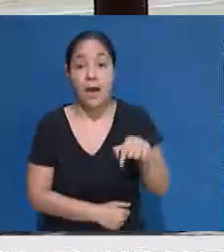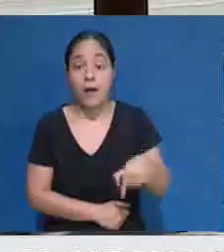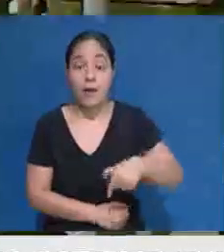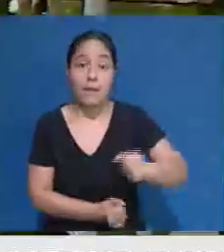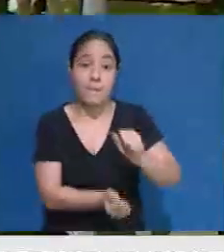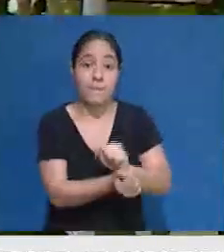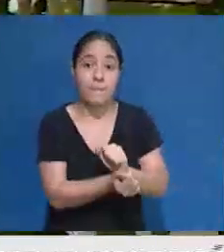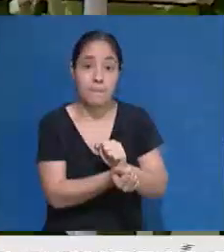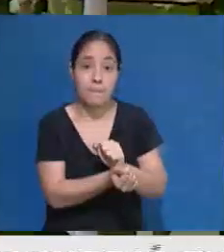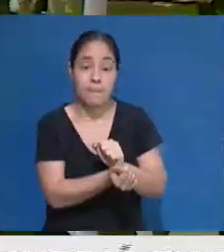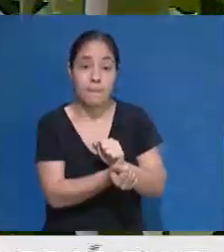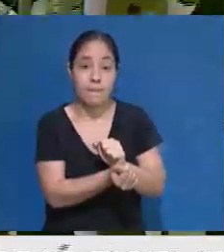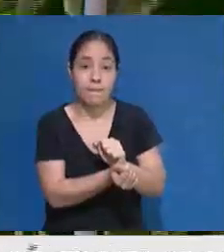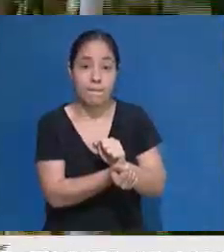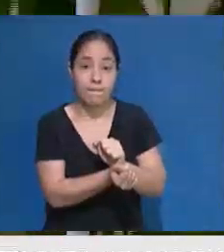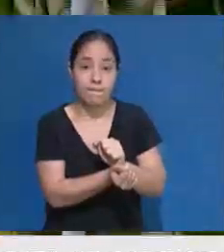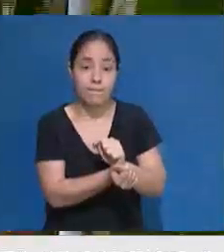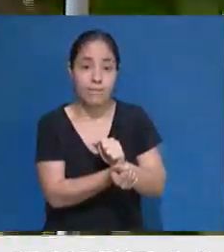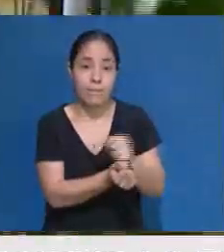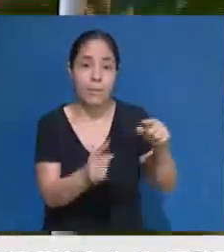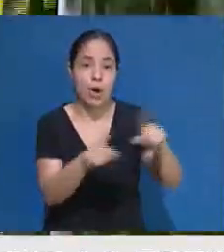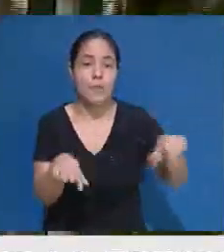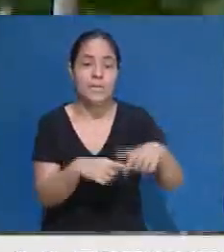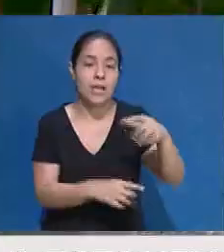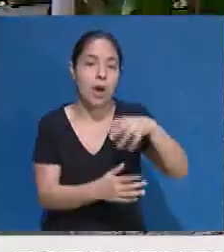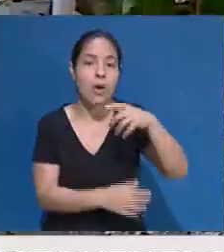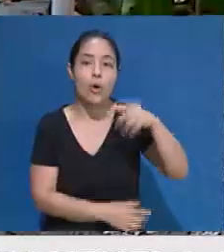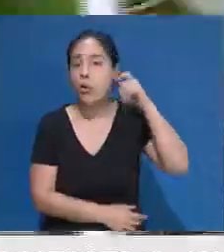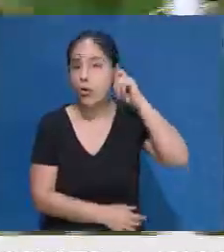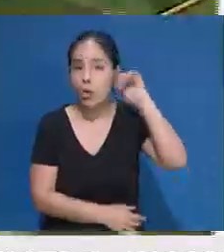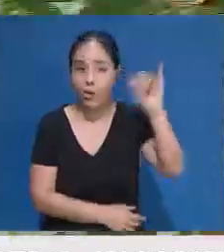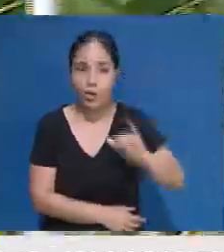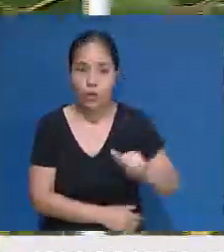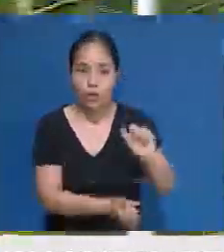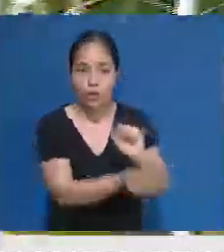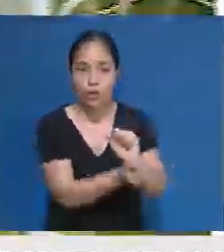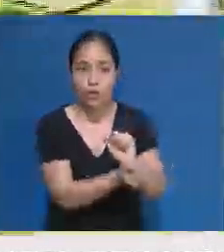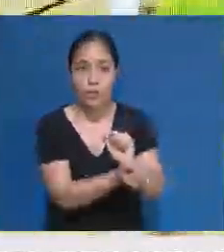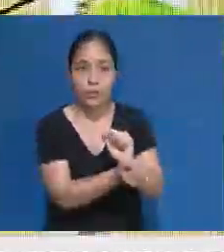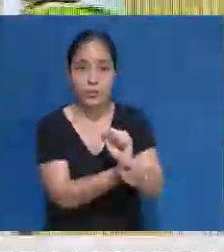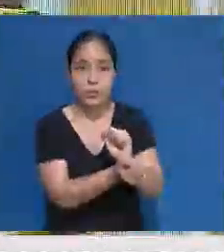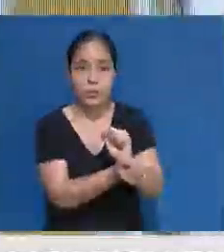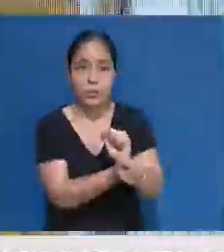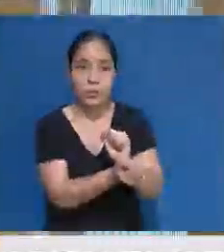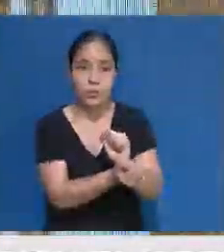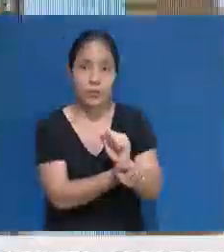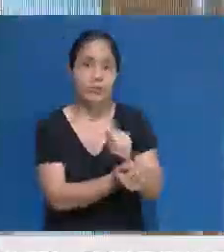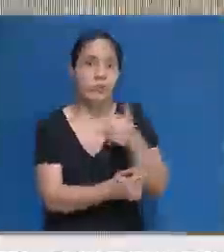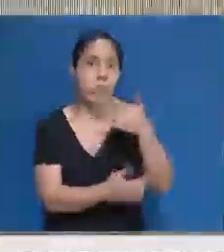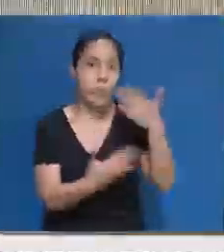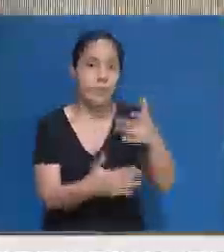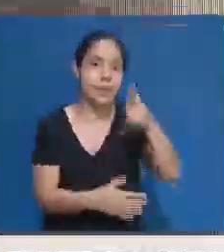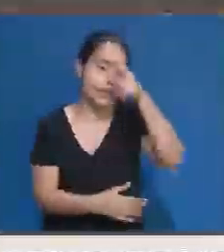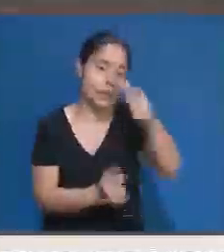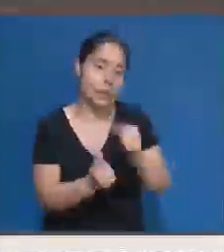está arrestado en una comisaría de Godoy Cruz y está a punto de ser pasado a pasiva e incluso